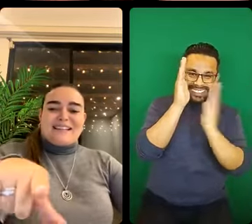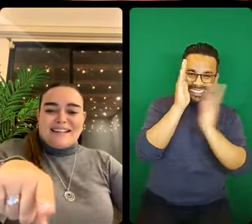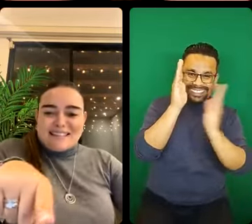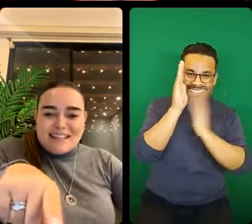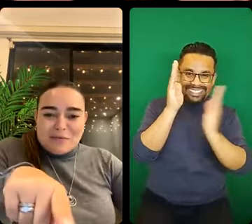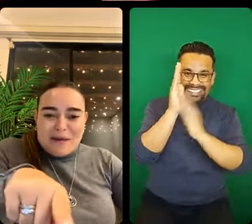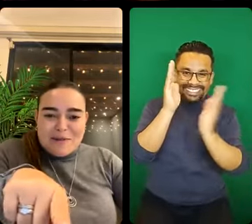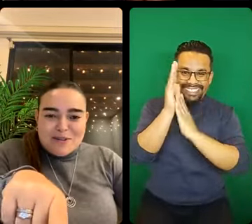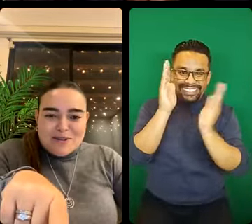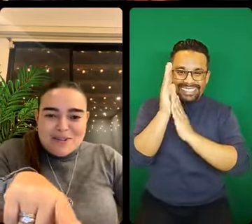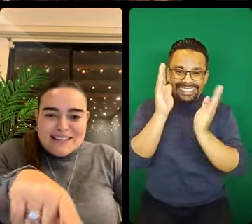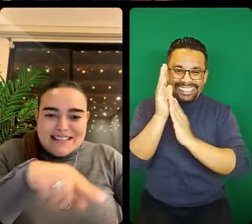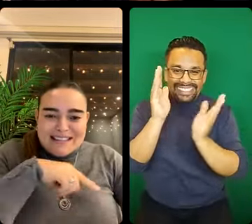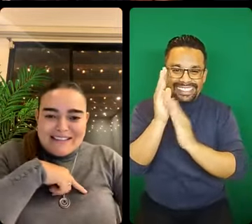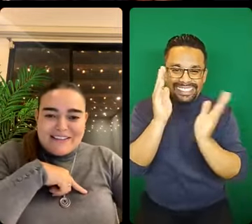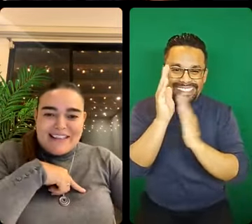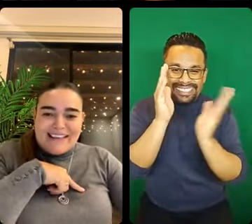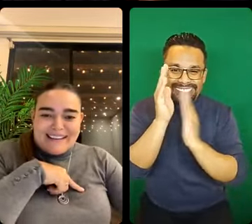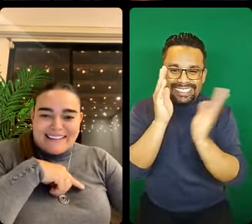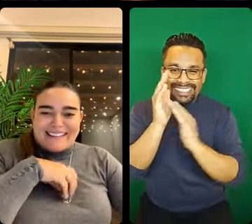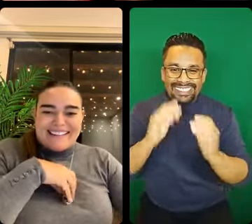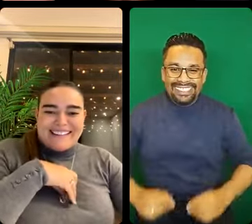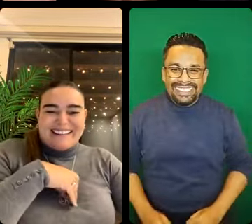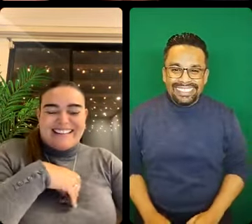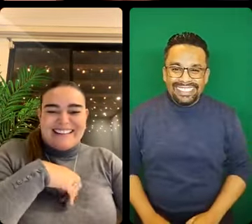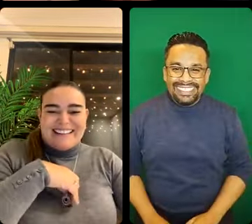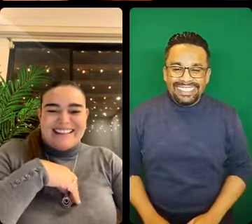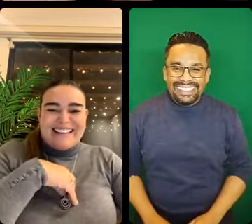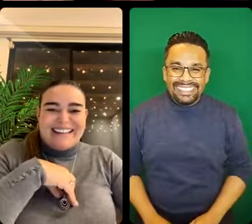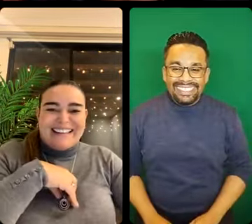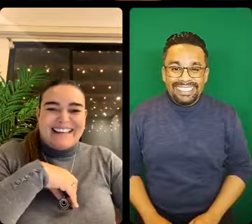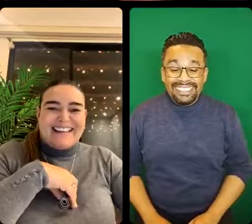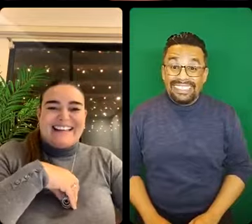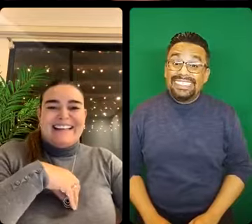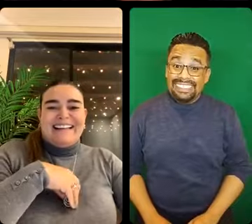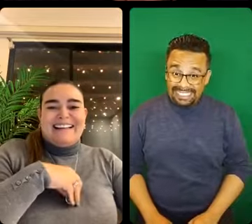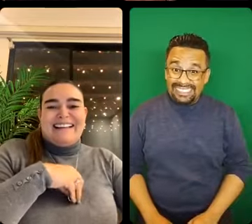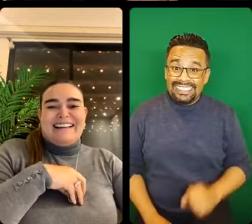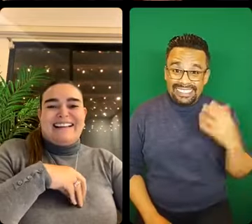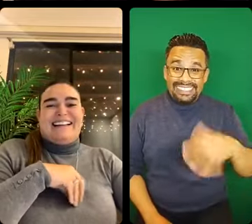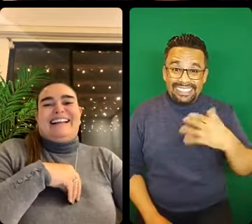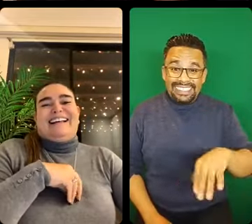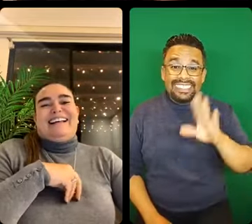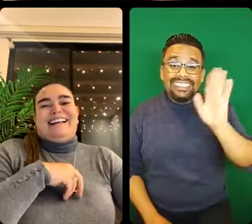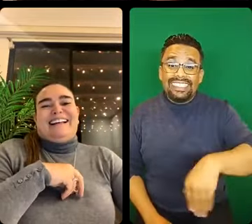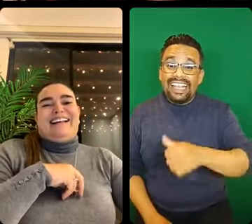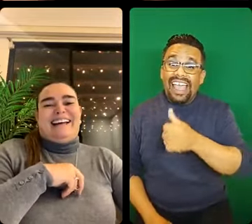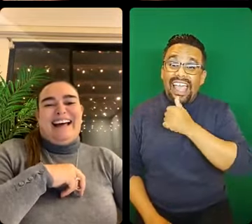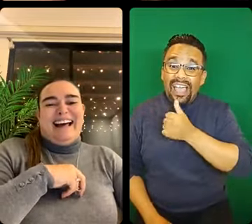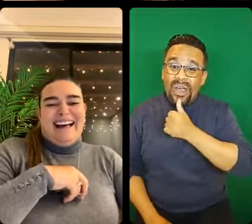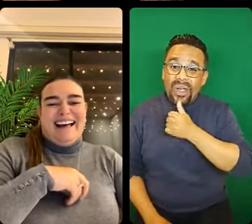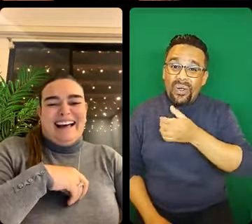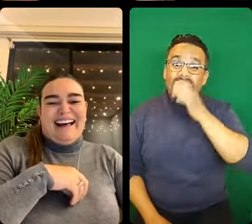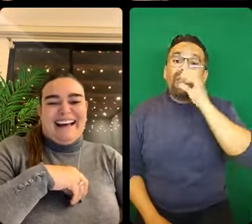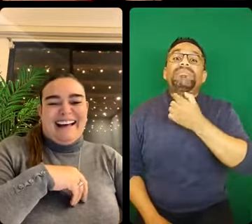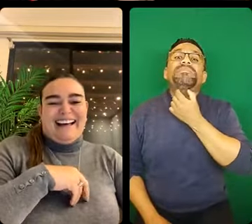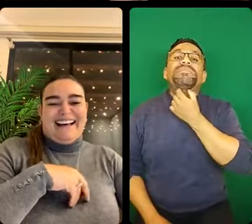para que estás viendo. Vamos, dosis de sabiduría. Adri, tienes razón, agüita chino.